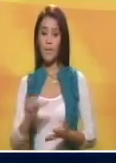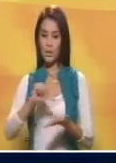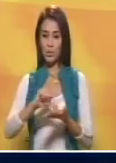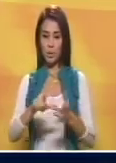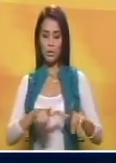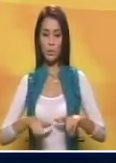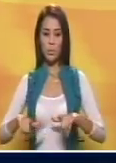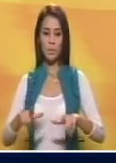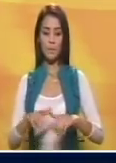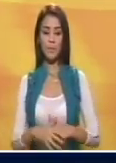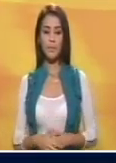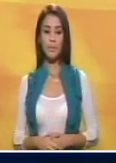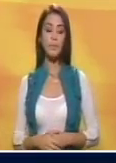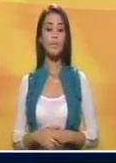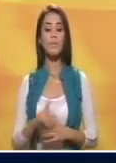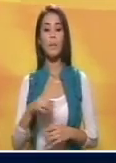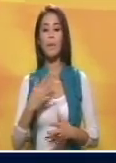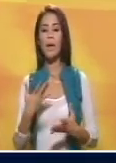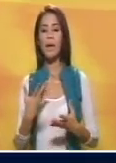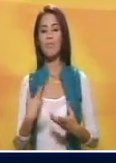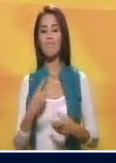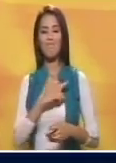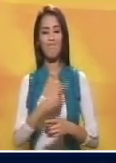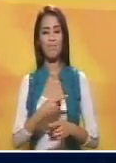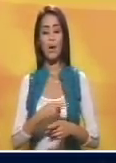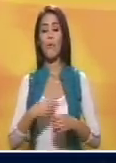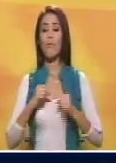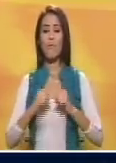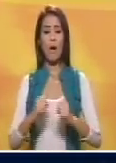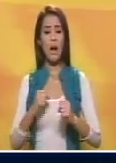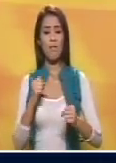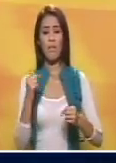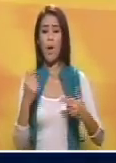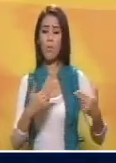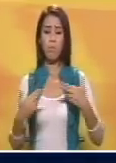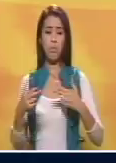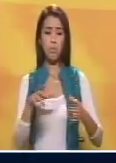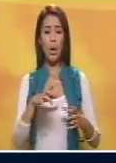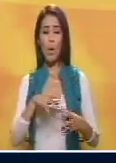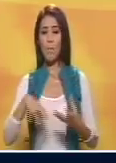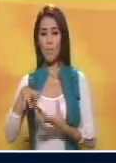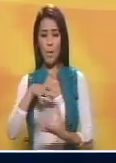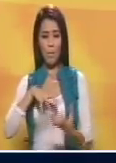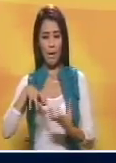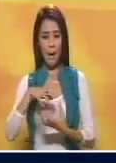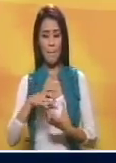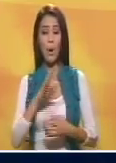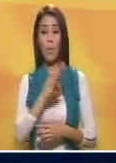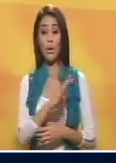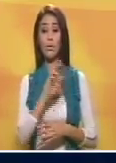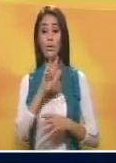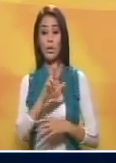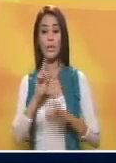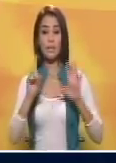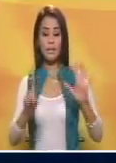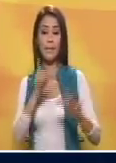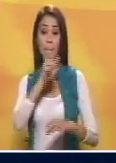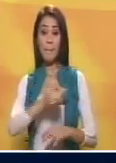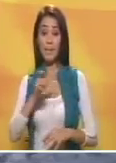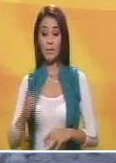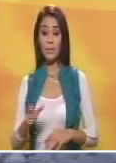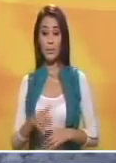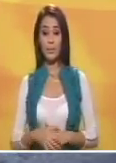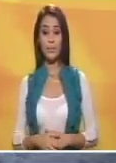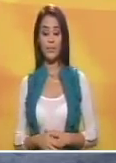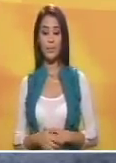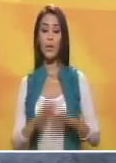el domingo, Guta Oriental es escenario de una escalada de ataques en los que han muerto 436 personas, 99 de